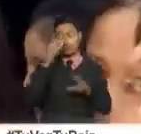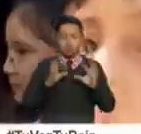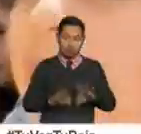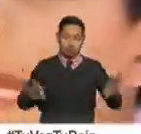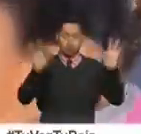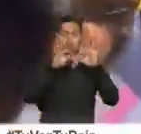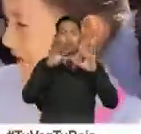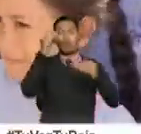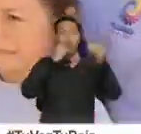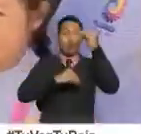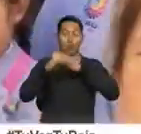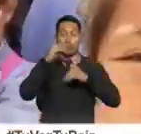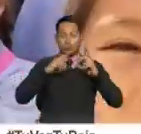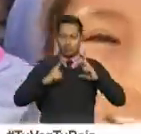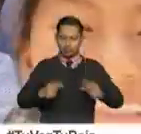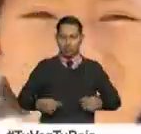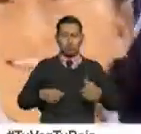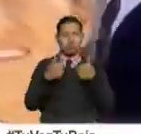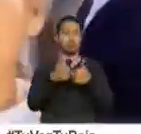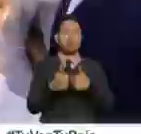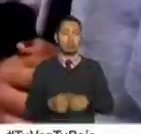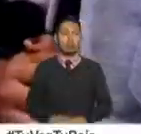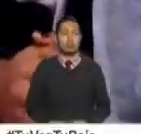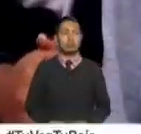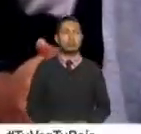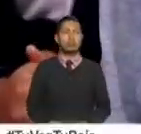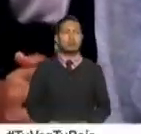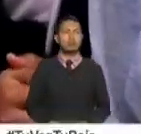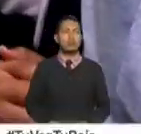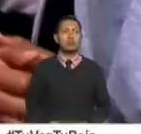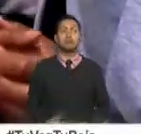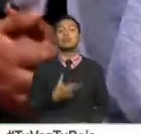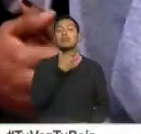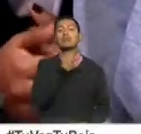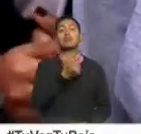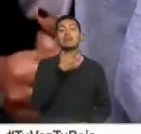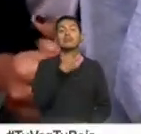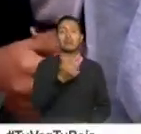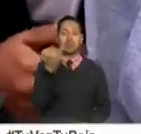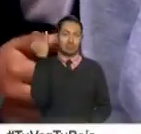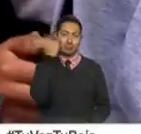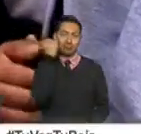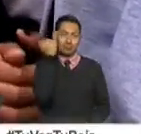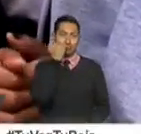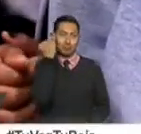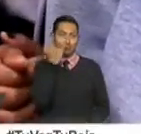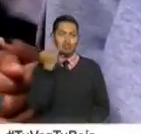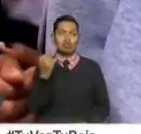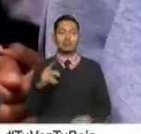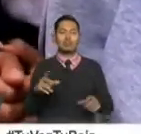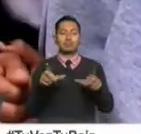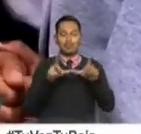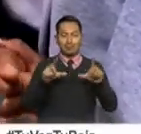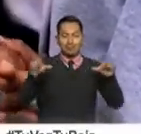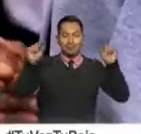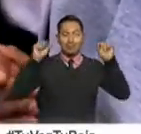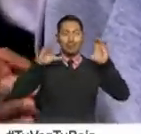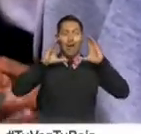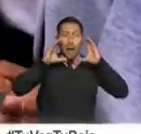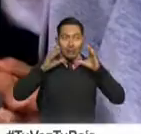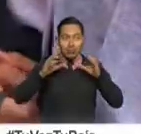consumir alimentos frescos es bueno para su salud. Me gusta también las verduras, la sandía